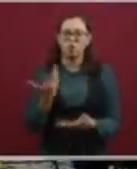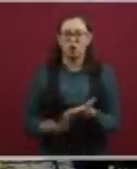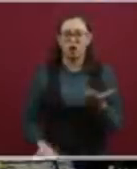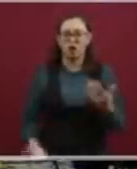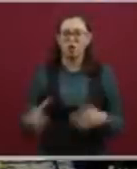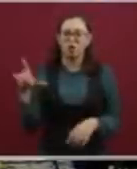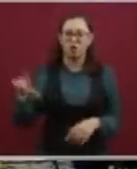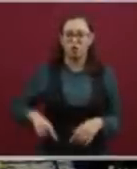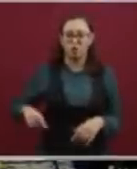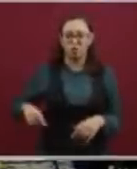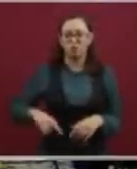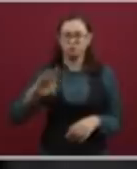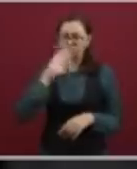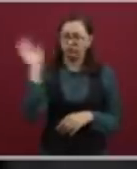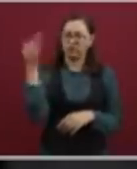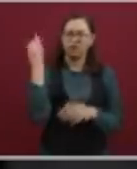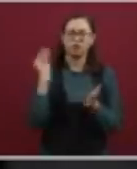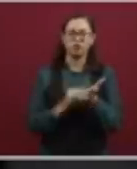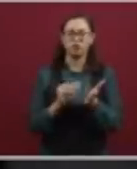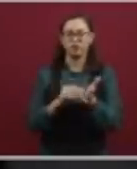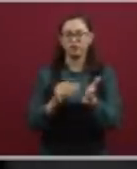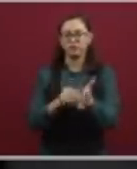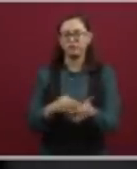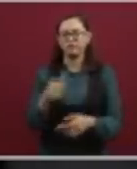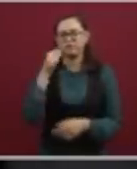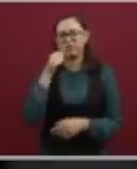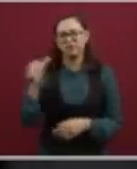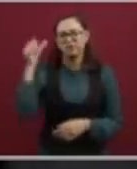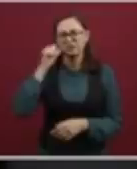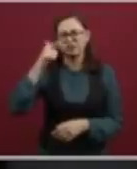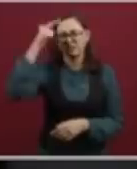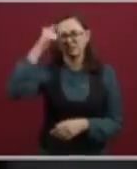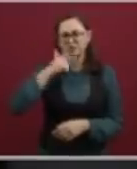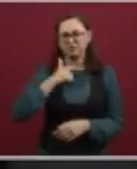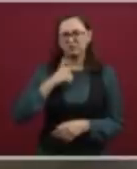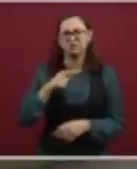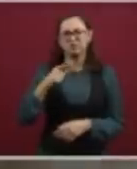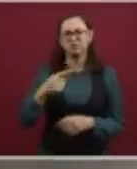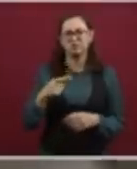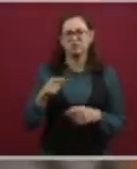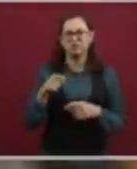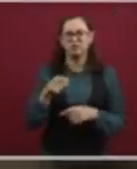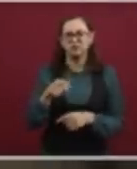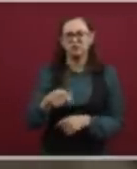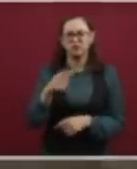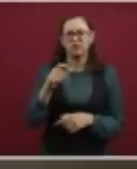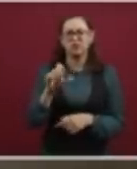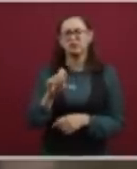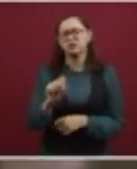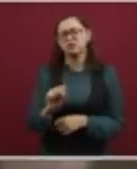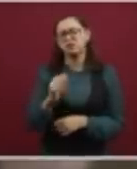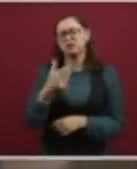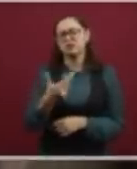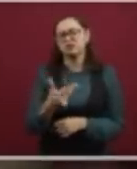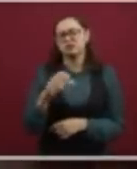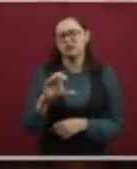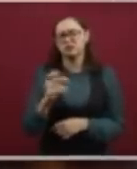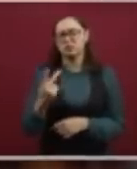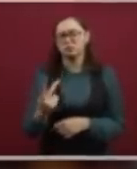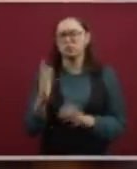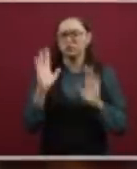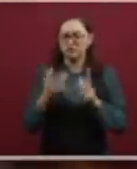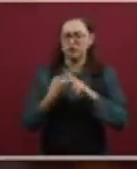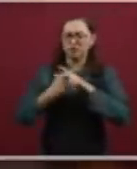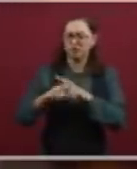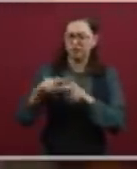gobierno federal. Anoche, Santiago Nieto confirmó que la unidad de inteligencia de la Secretaría de Hacienda pues ya revisa la